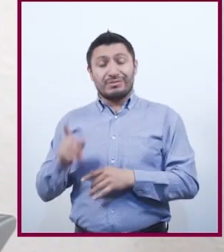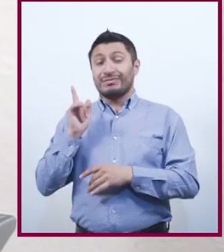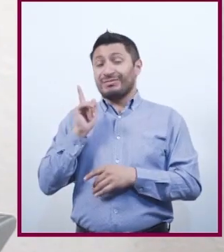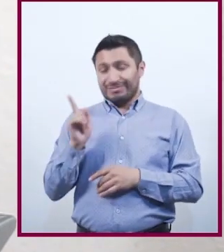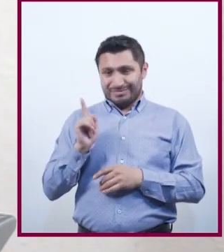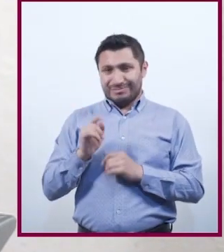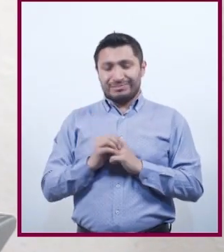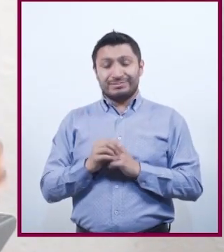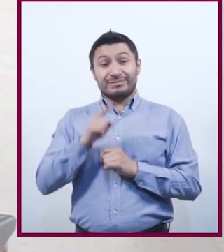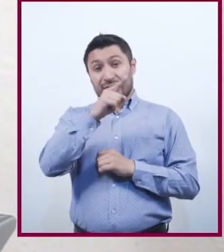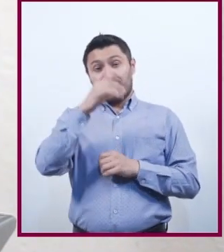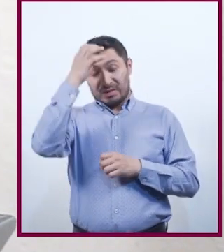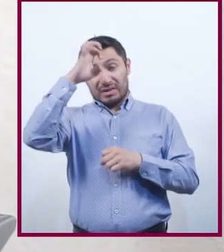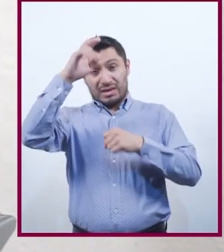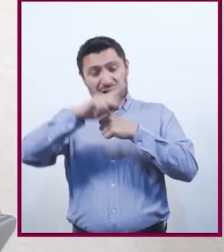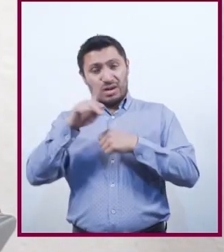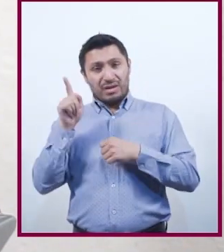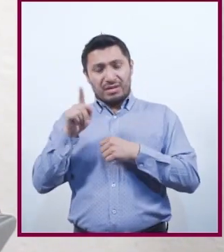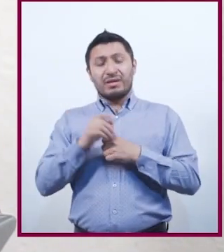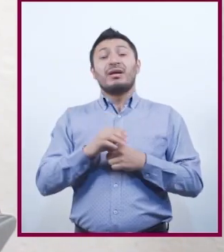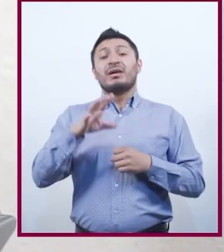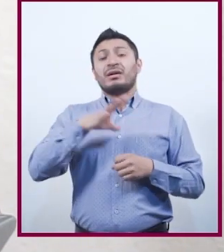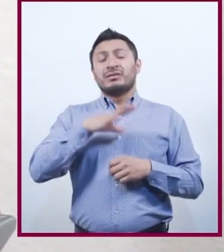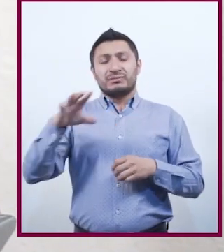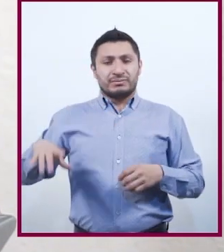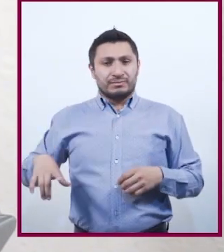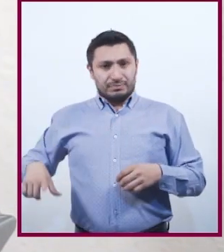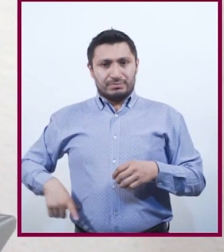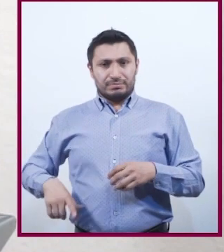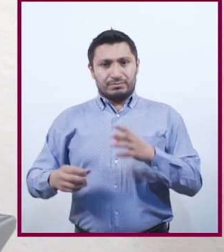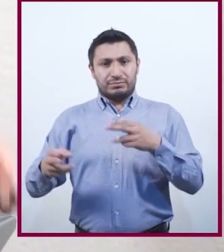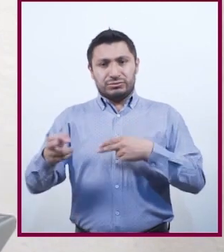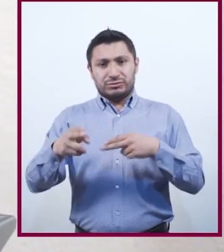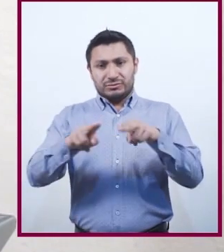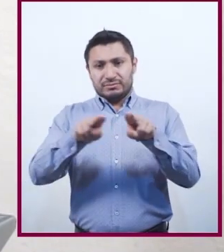Francesa, en Europa se genera el Estado Nacional